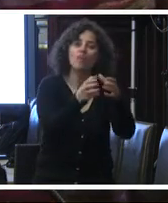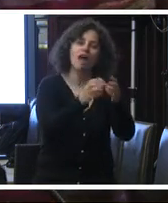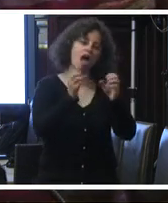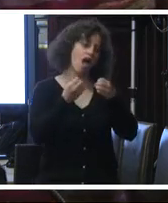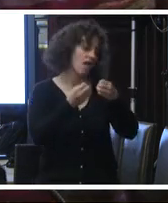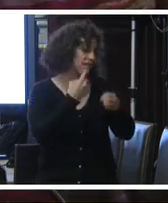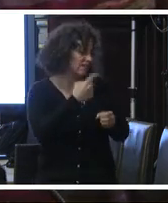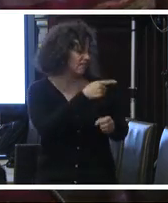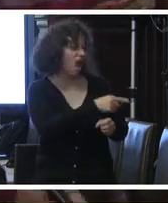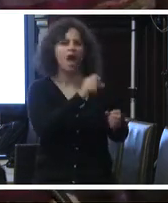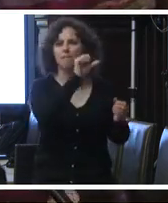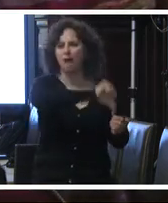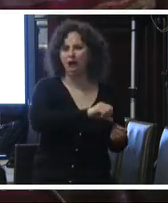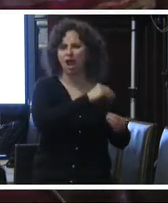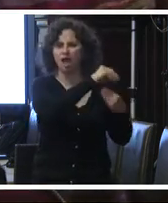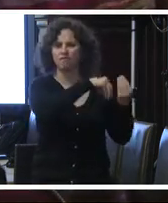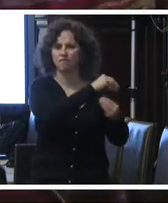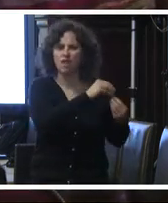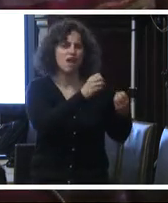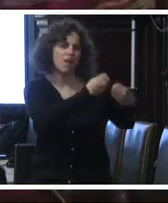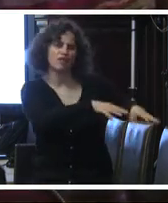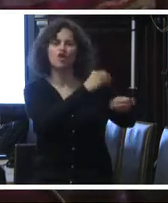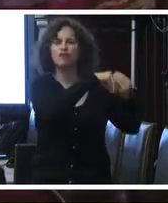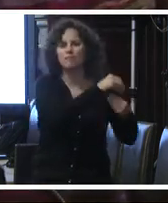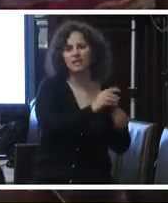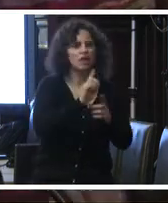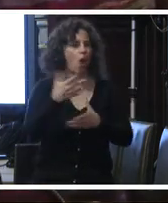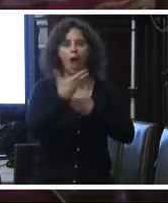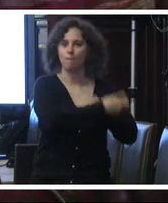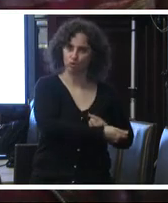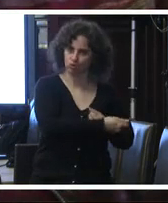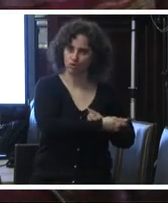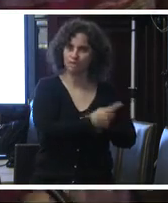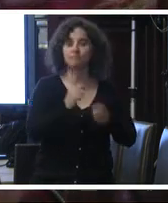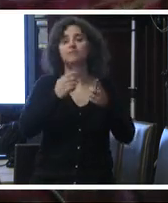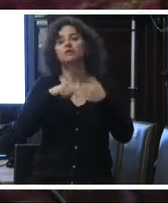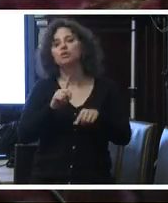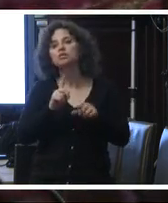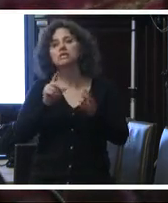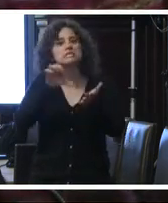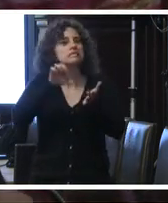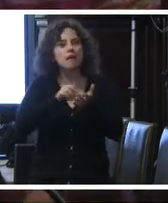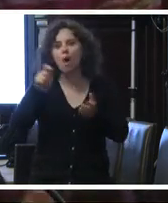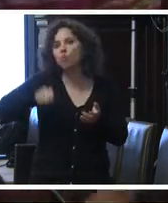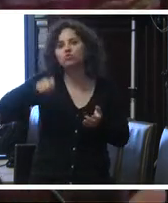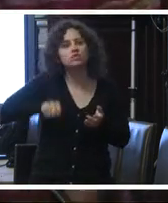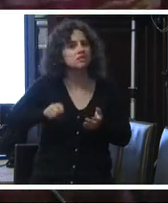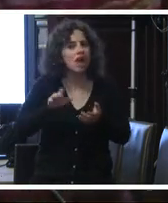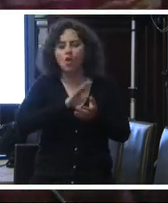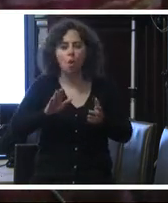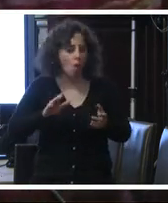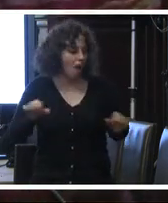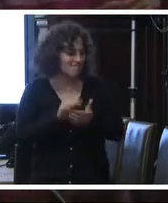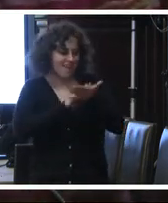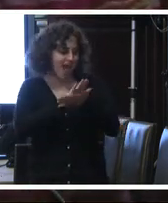hijas, y no reciben el apoyo que requieren. Y el sistema de justicia tampoco actúa de manera